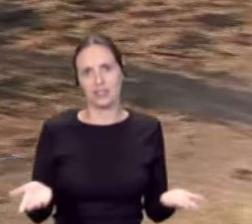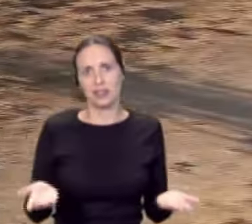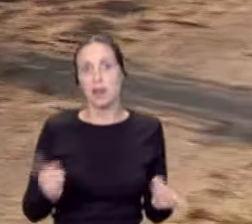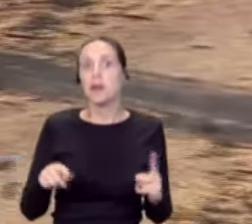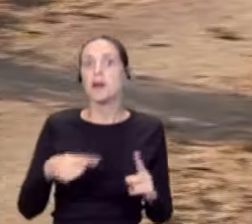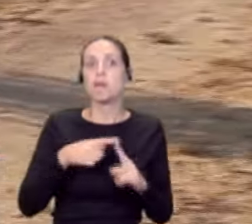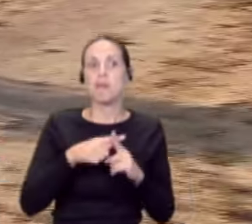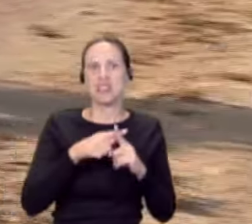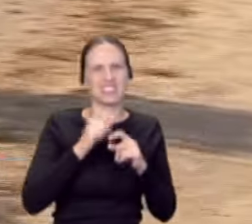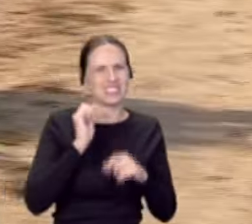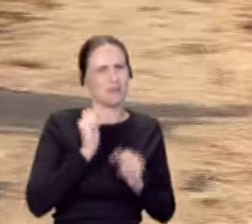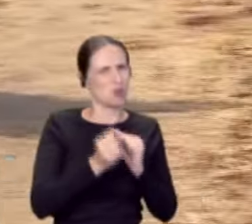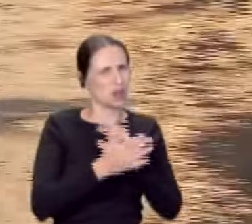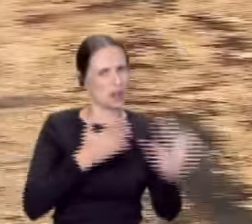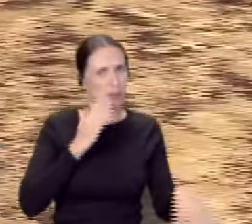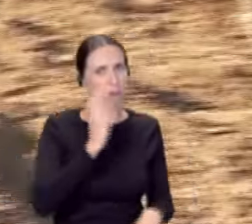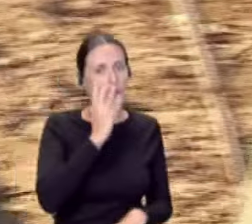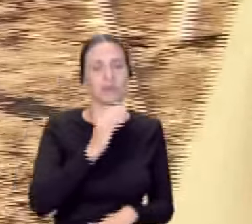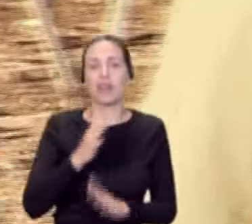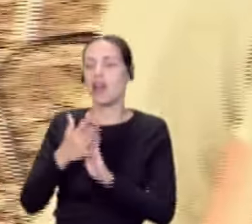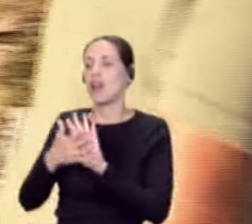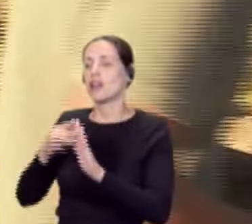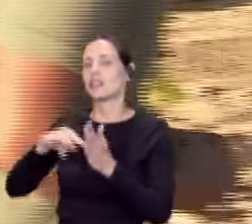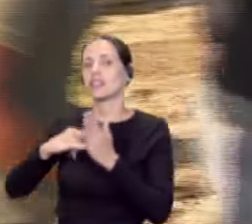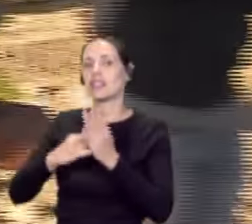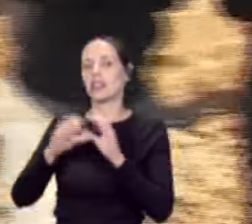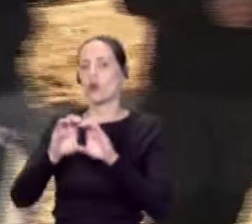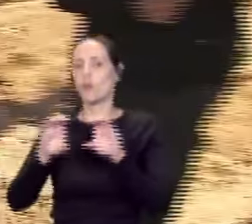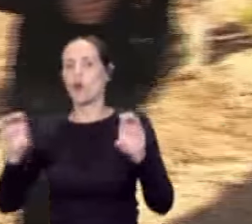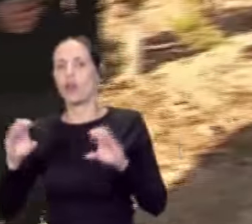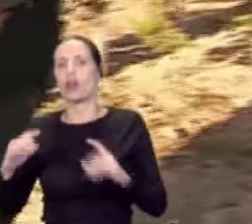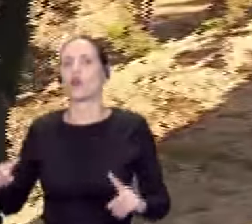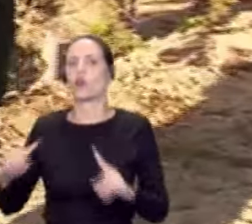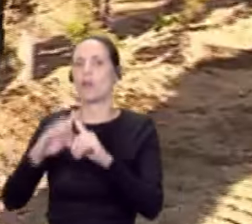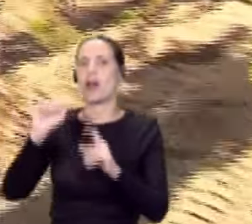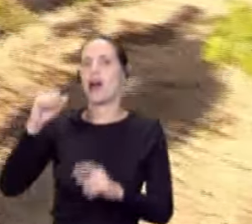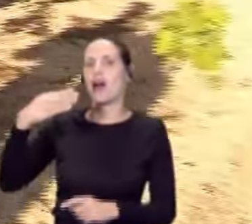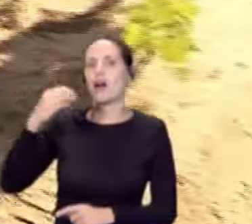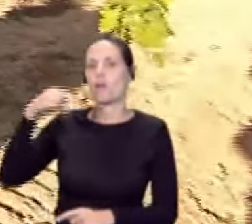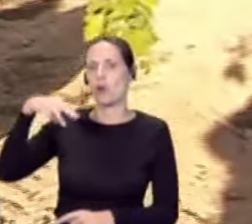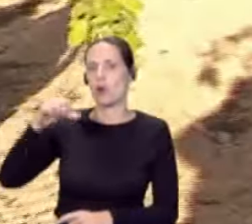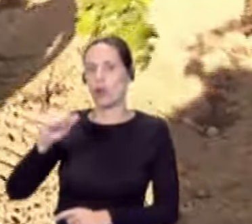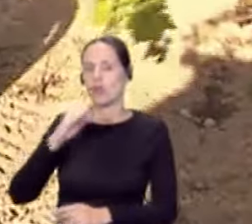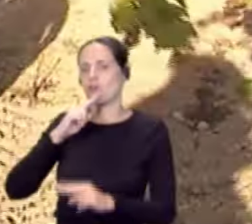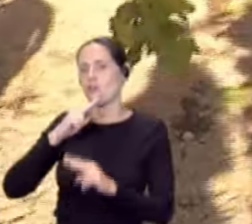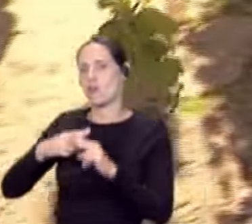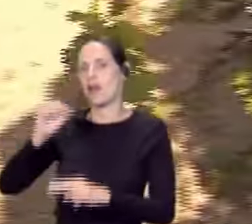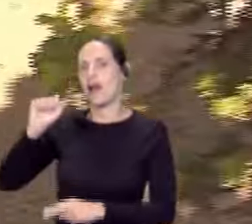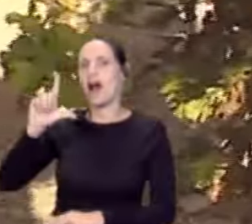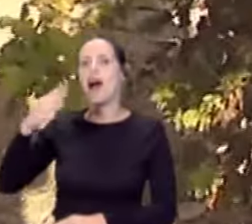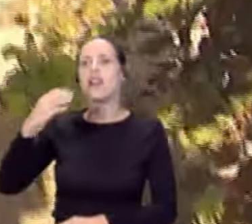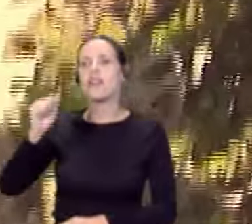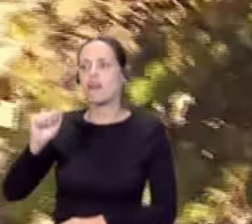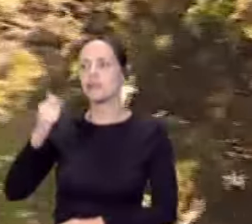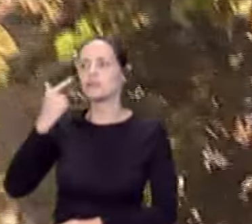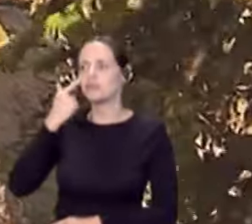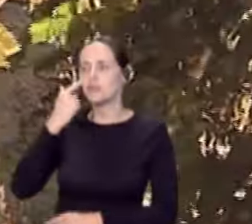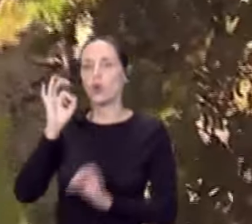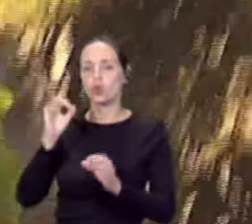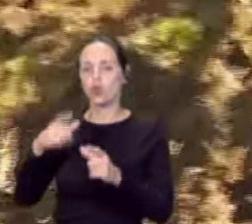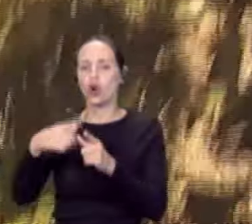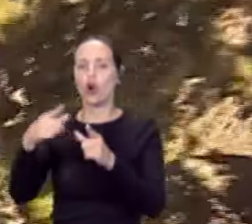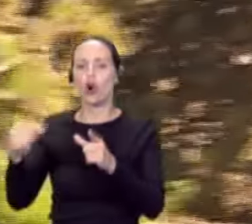rápido. Vamos a hablar también con Alba González, que es técnico de la bodega Cumbres de Abona, que nos encontramos. Alba, vamos a acercarnos precisamente a la hoja, porque lo que estamos viendo delante